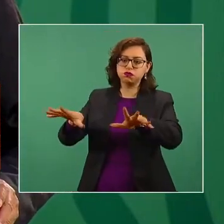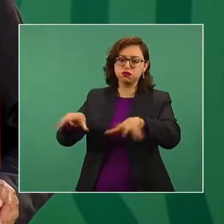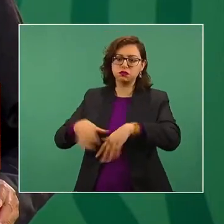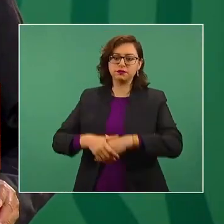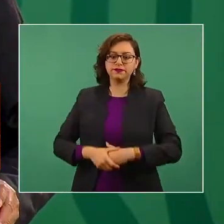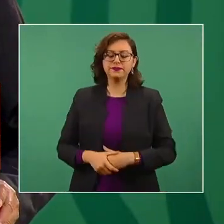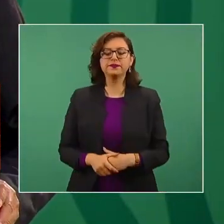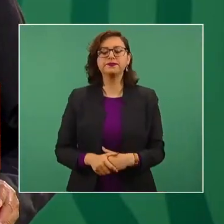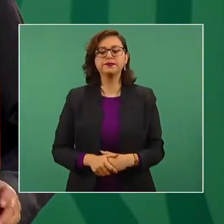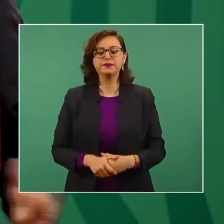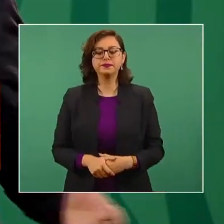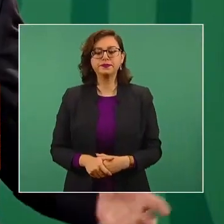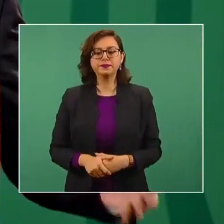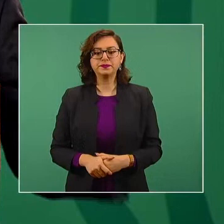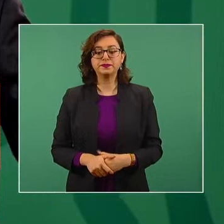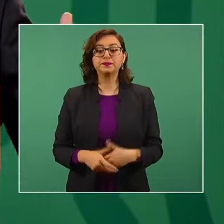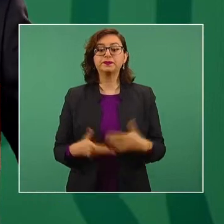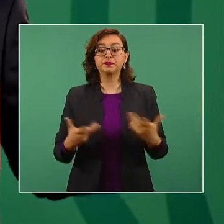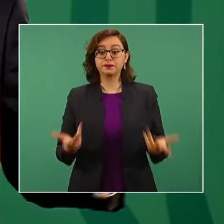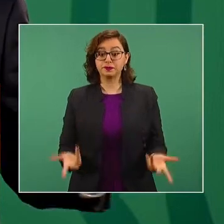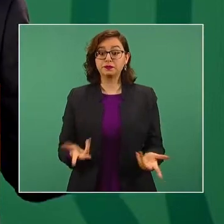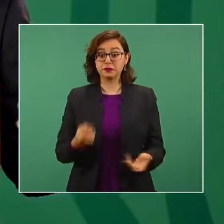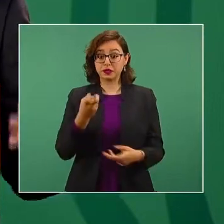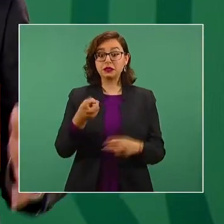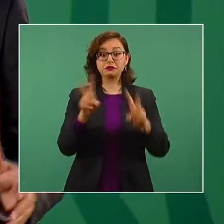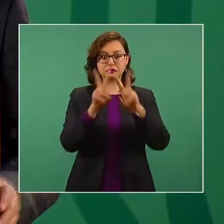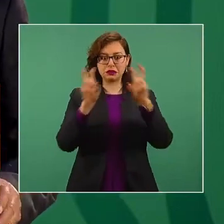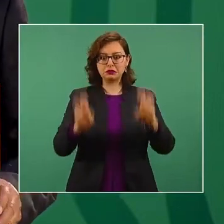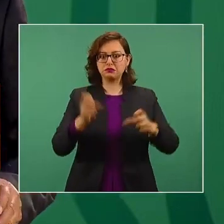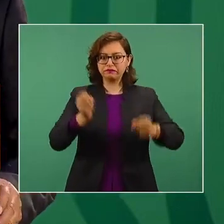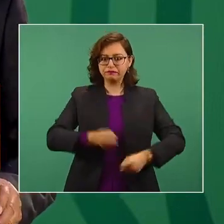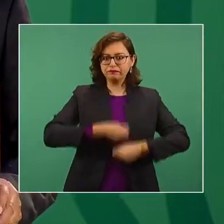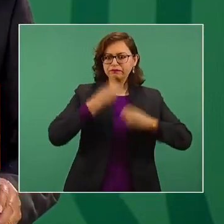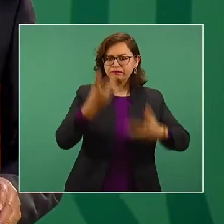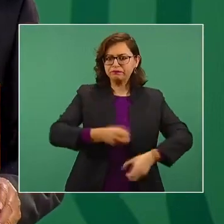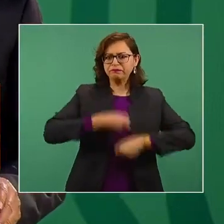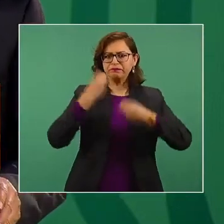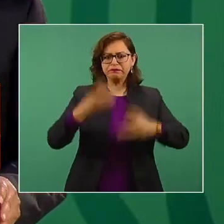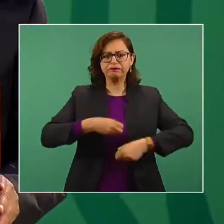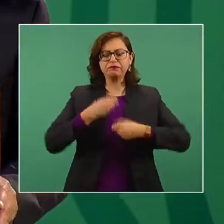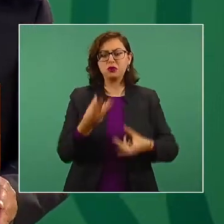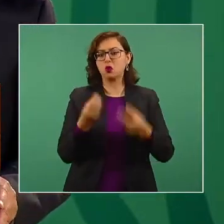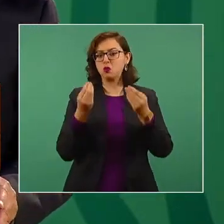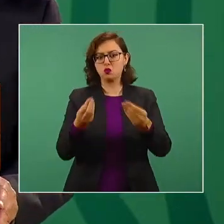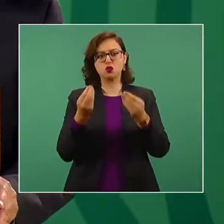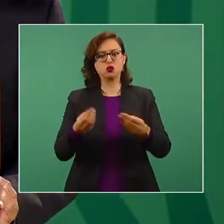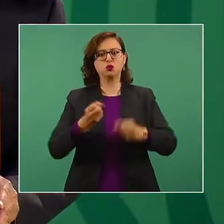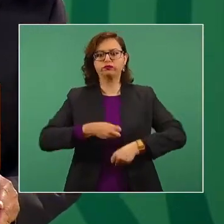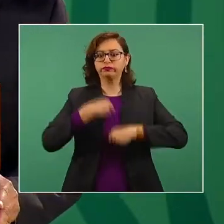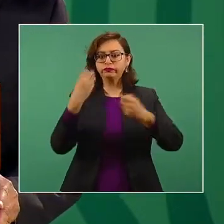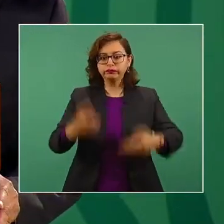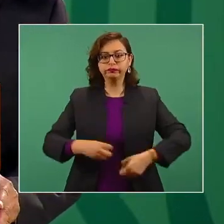este encuentro, porque son muchas cosas que se tienen que decir y no nos alcanza